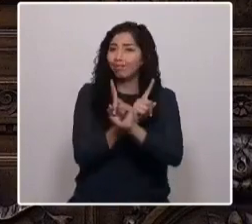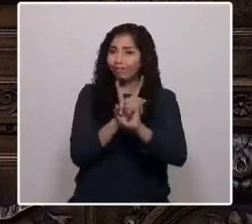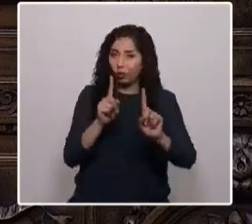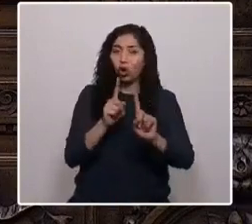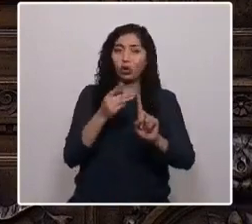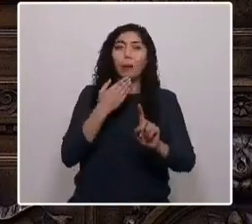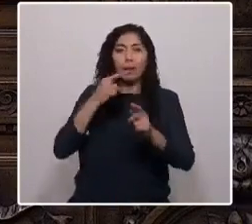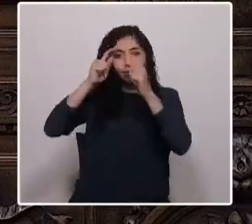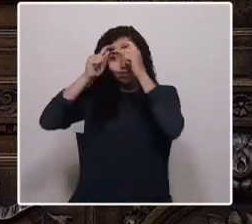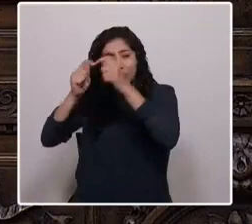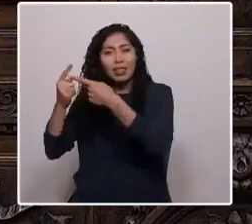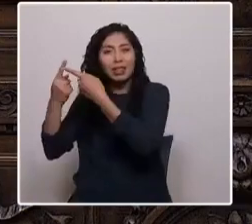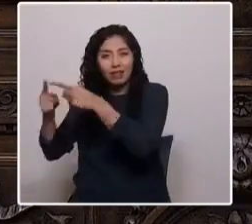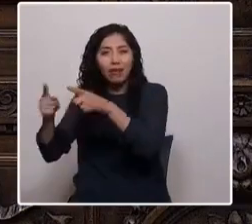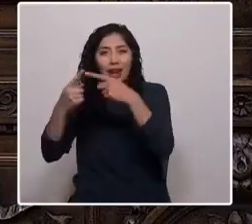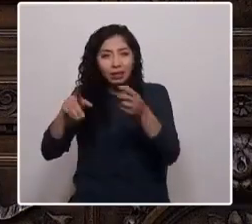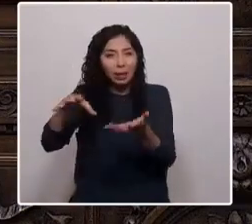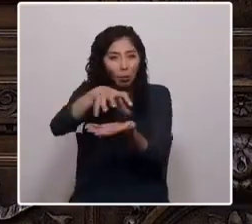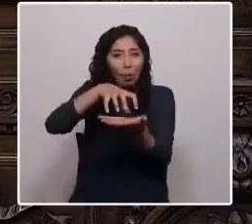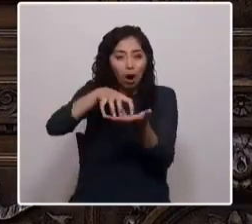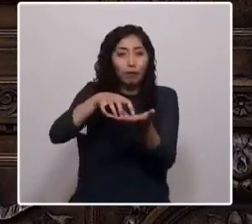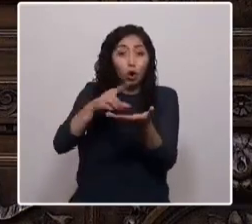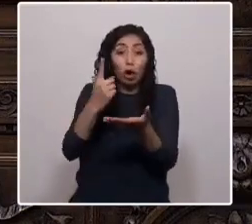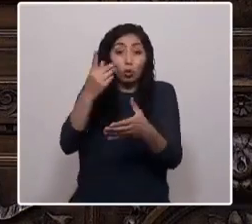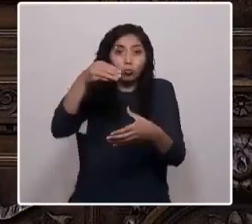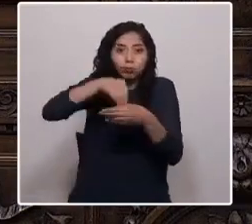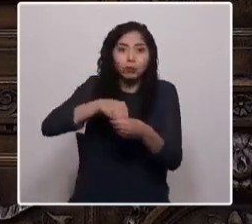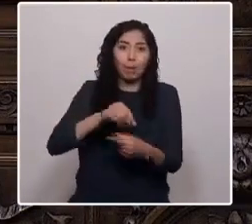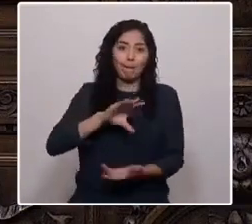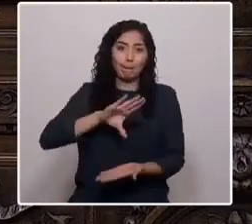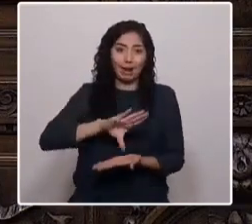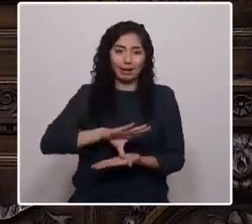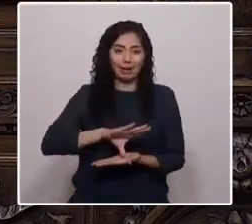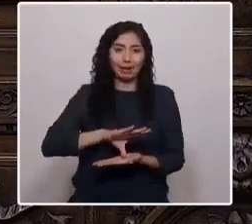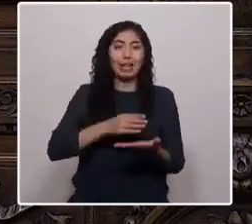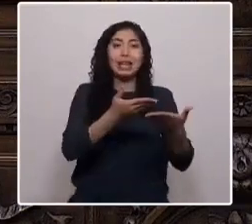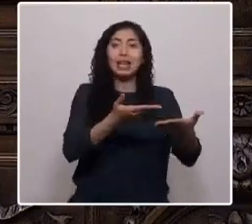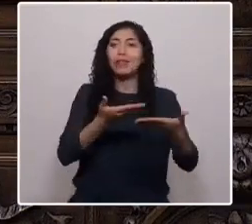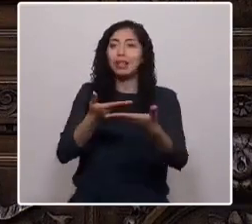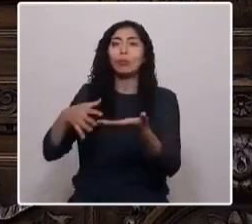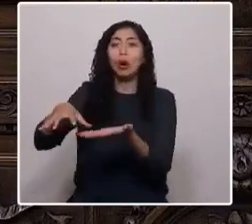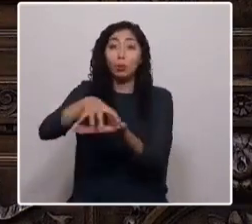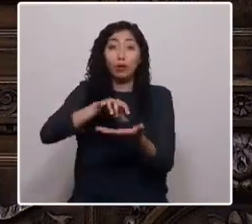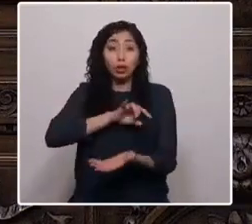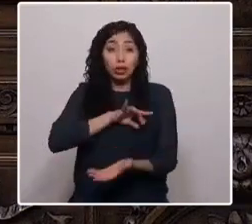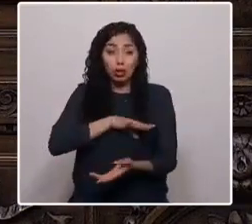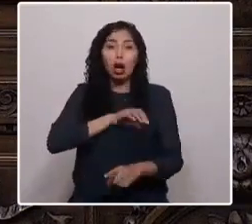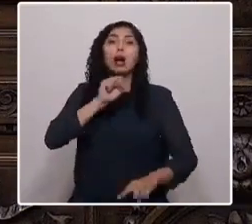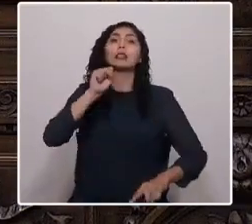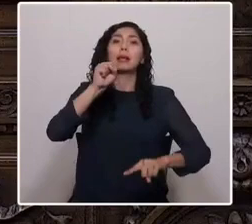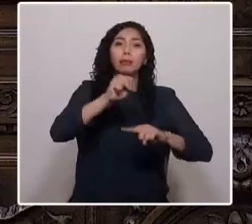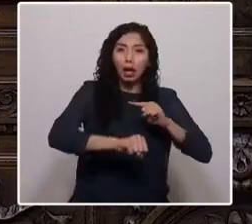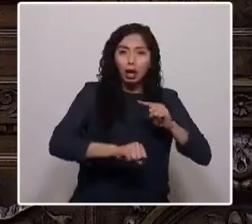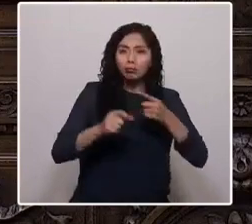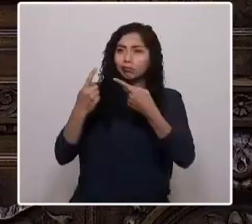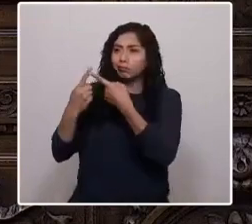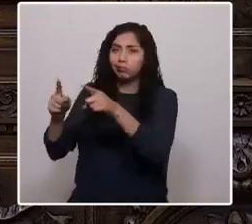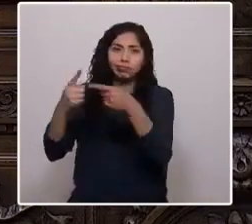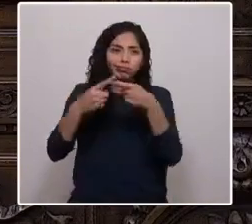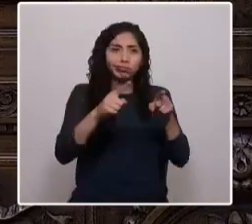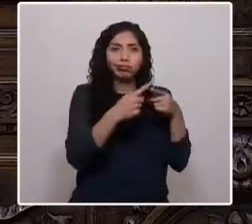naciones en un solo país invitamos al pueblo chileno a aceptar la plurinacionalidad en la que